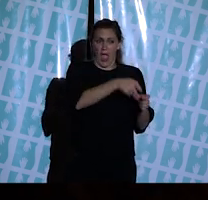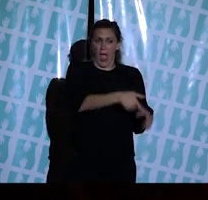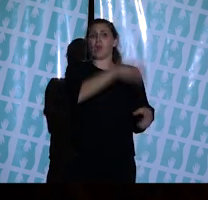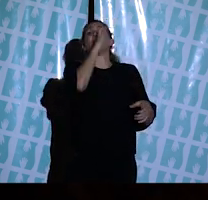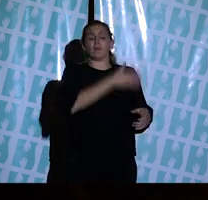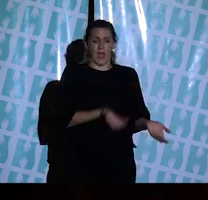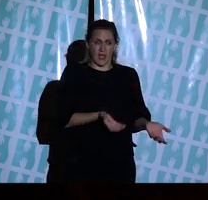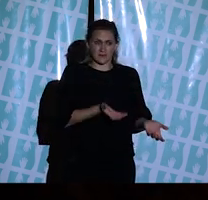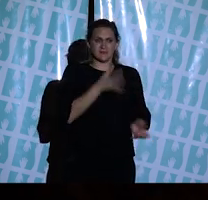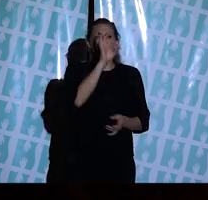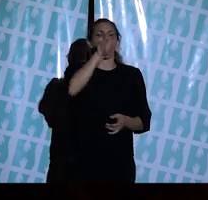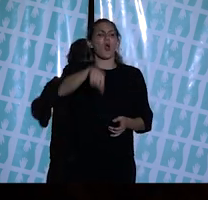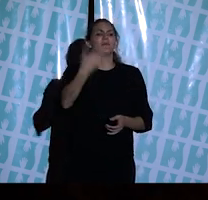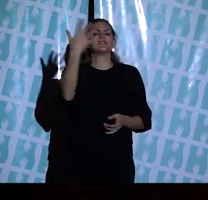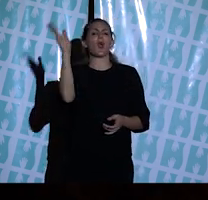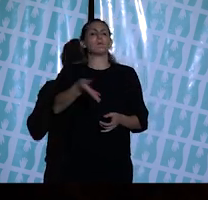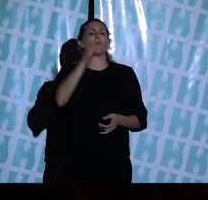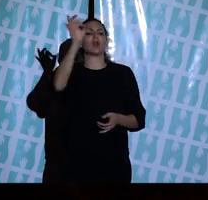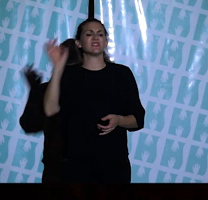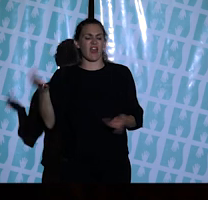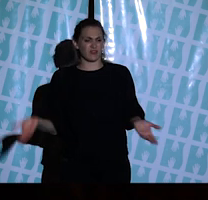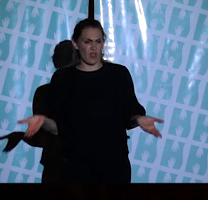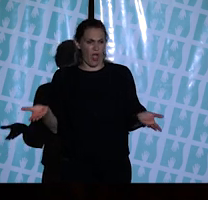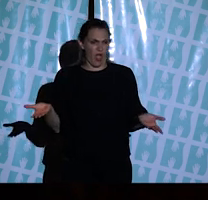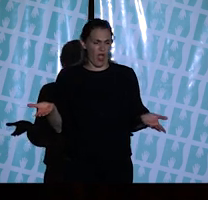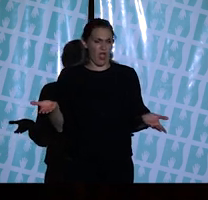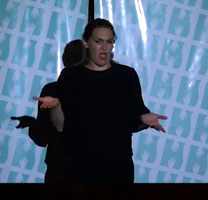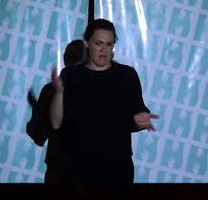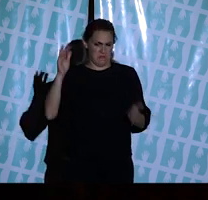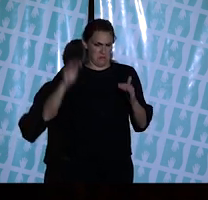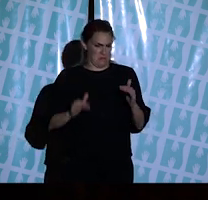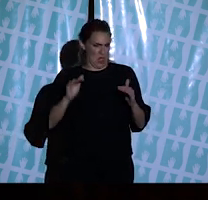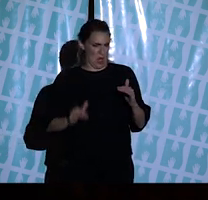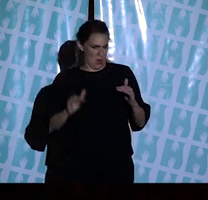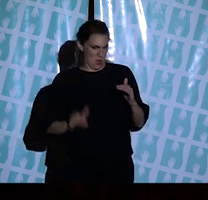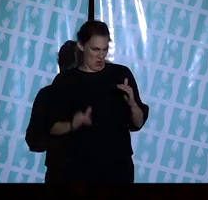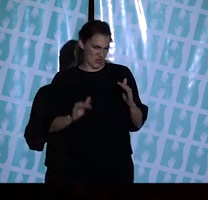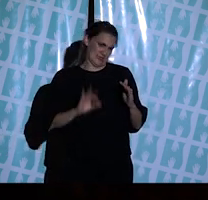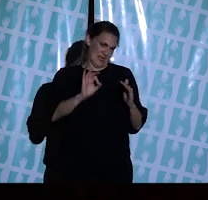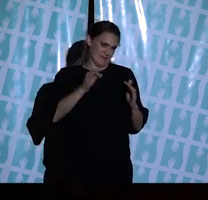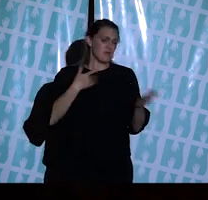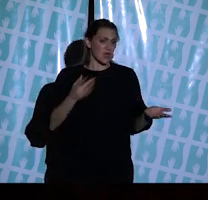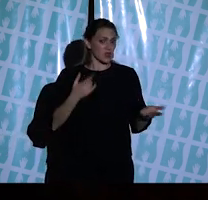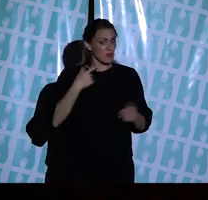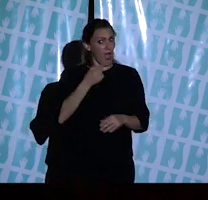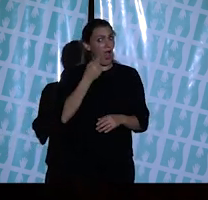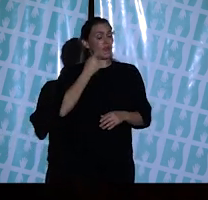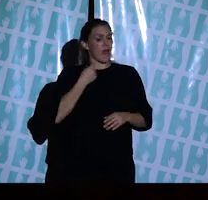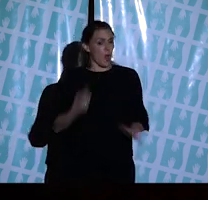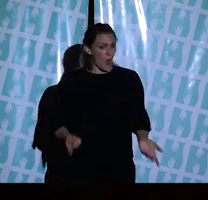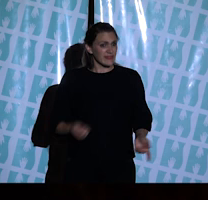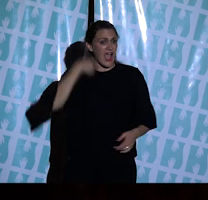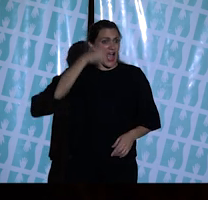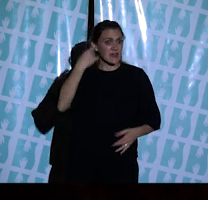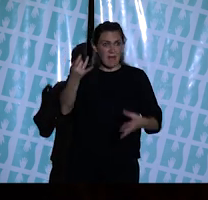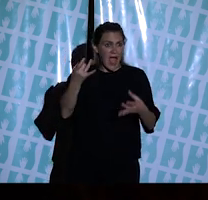un 0,5%. Ustedes saben que es bastante poco. Por eso podemos ver ejemplos de intoxicación en animales, los elefantes